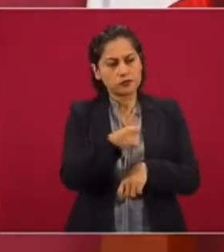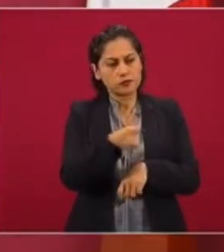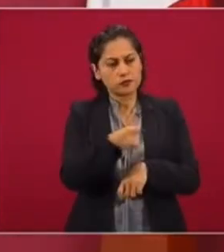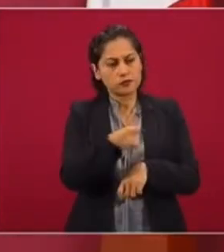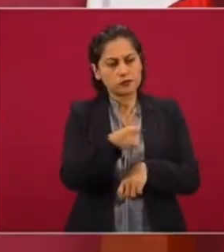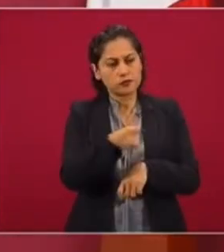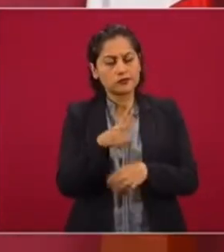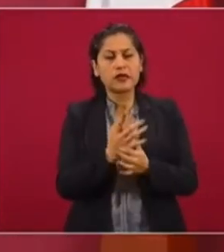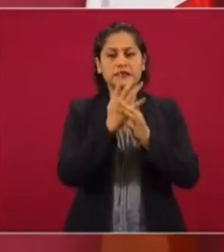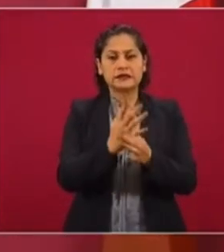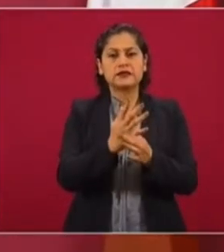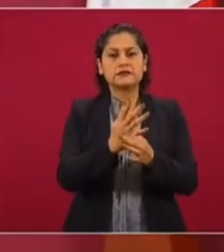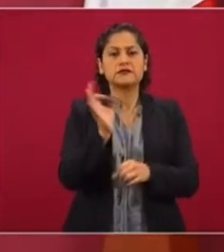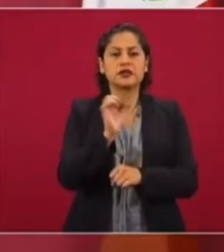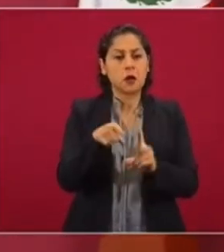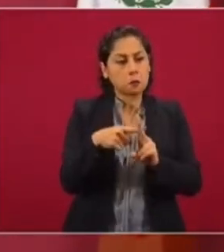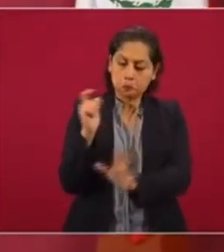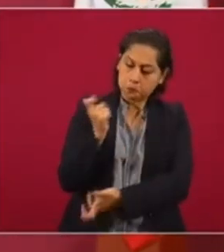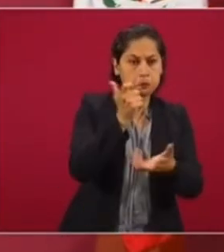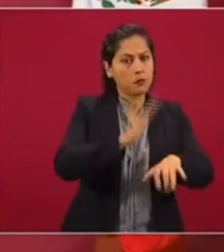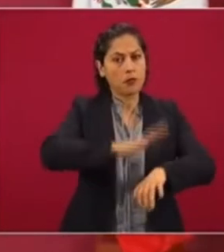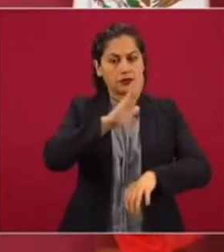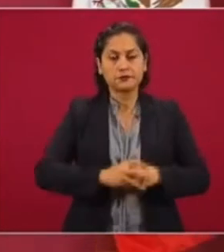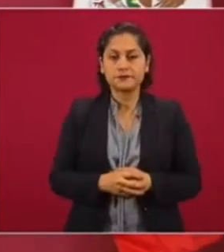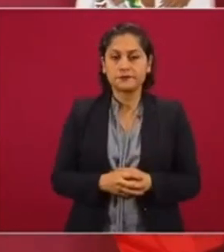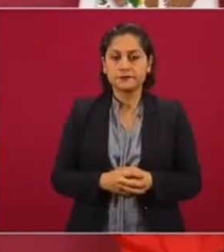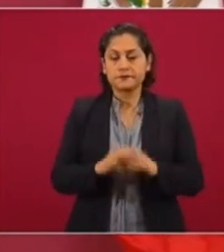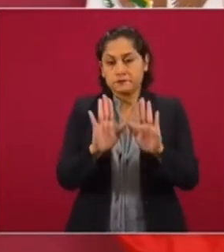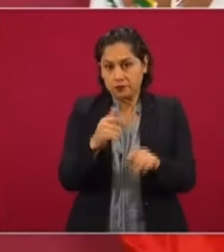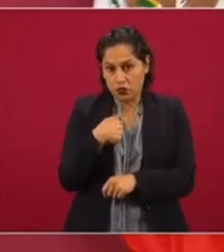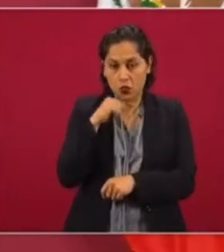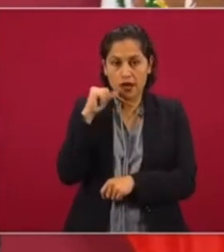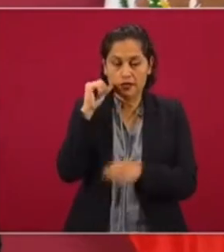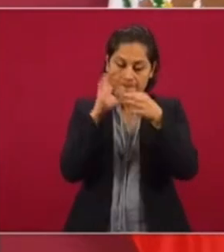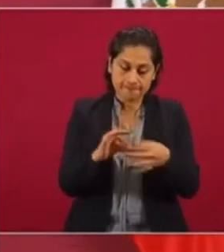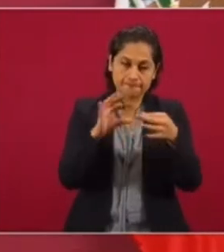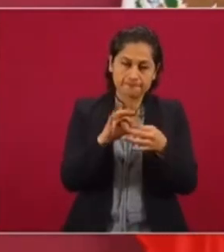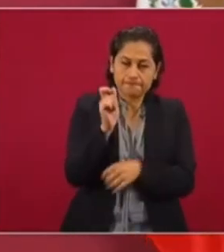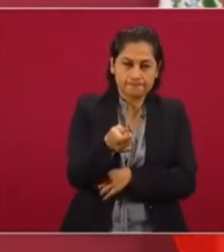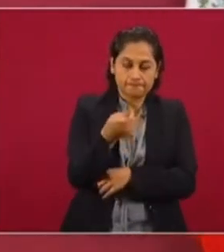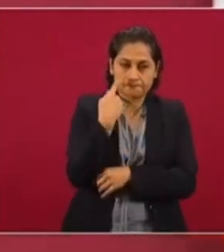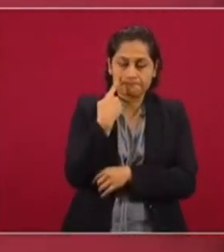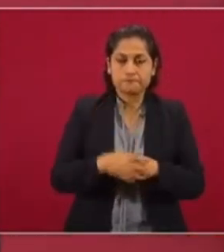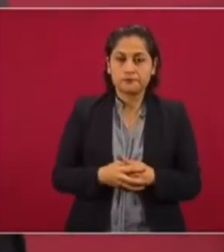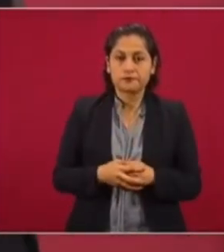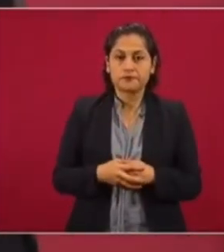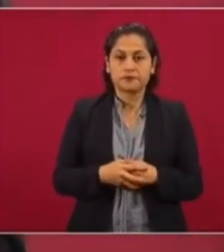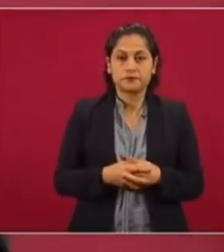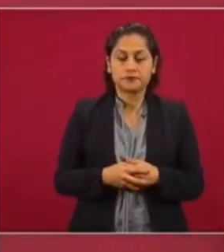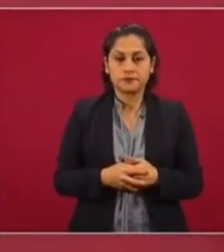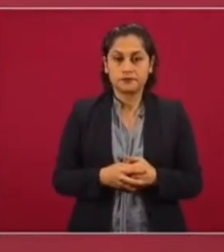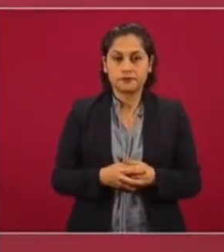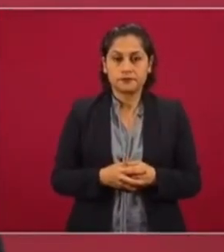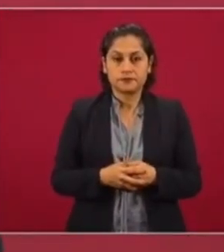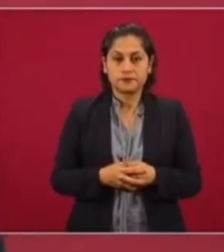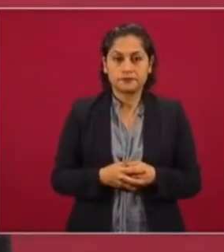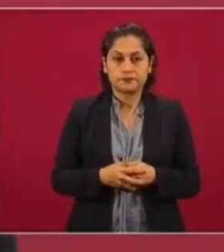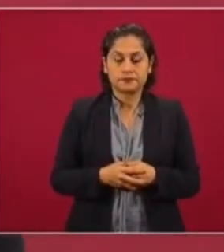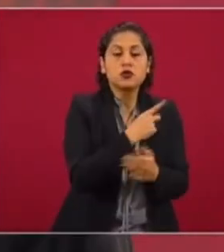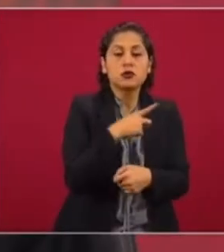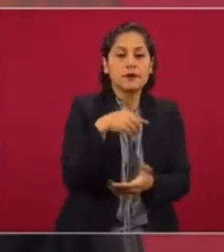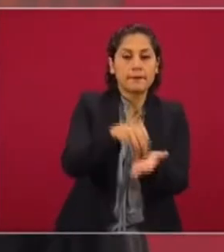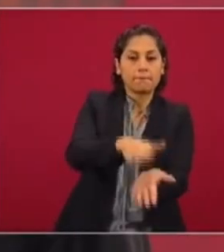tengan más recursos, más presupuesto. Yo explicaba de que esto tiene que ver con la